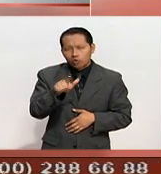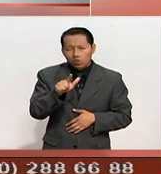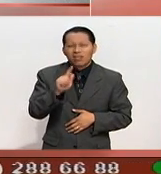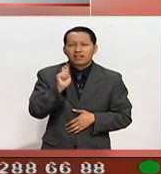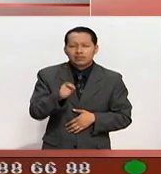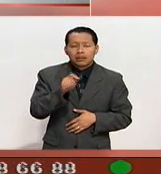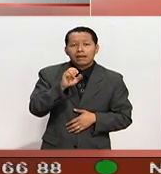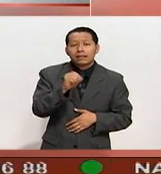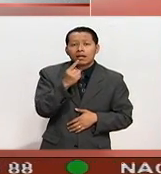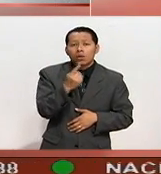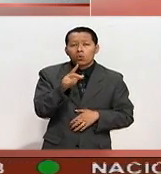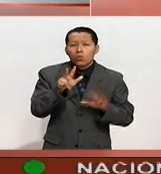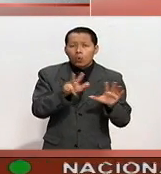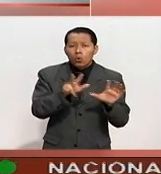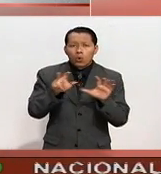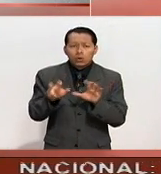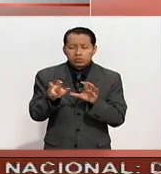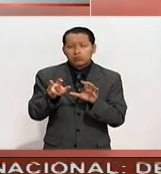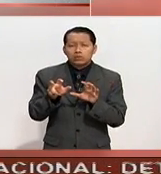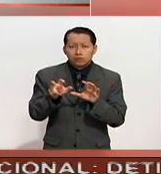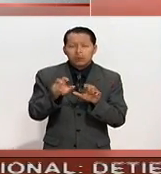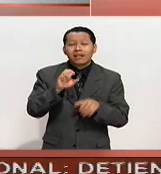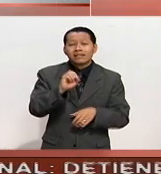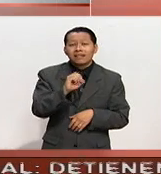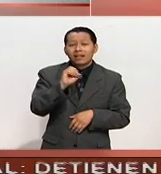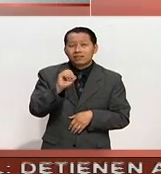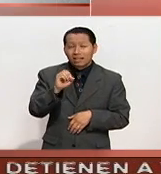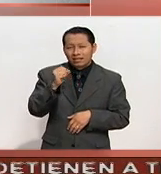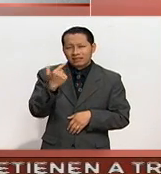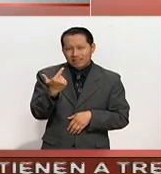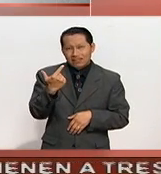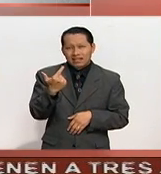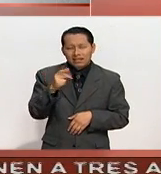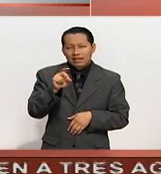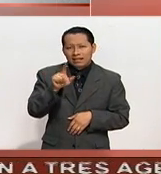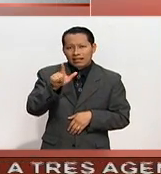el 01800 007